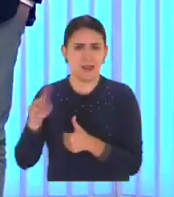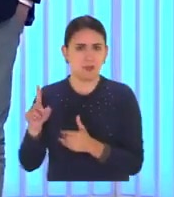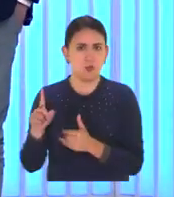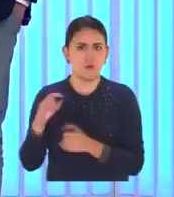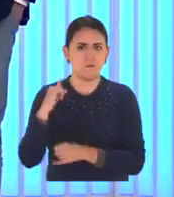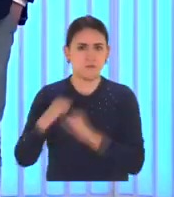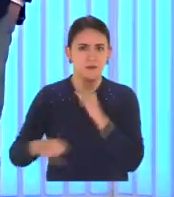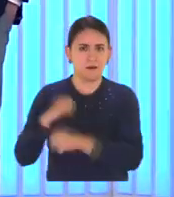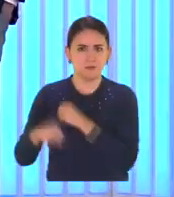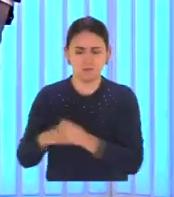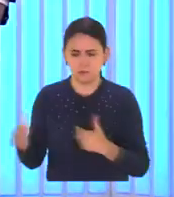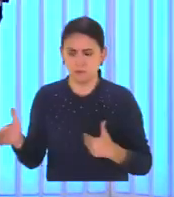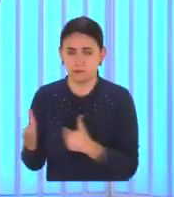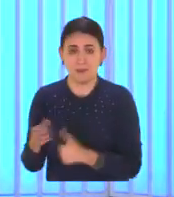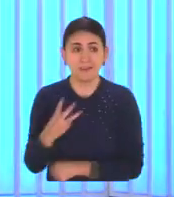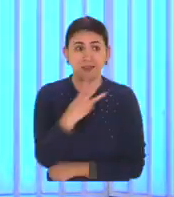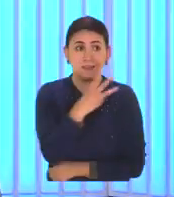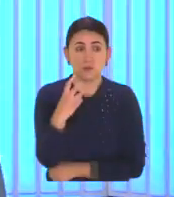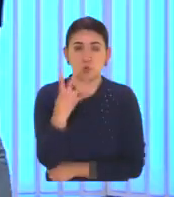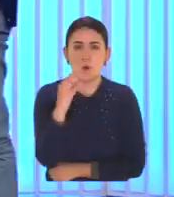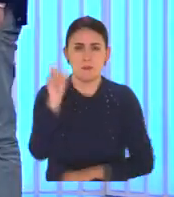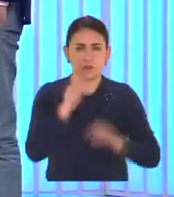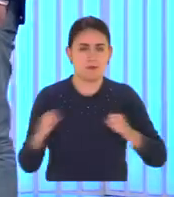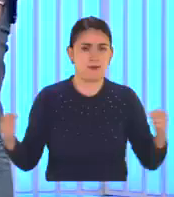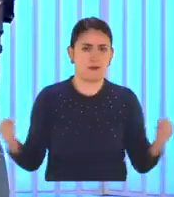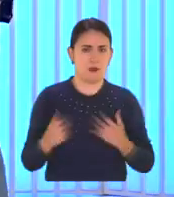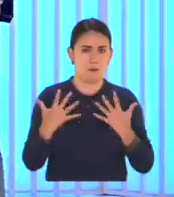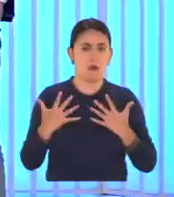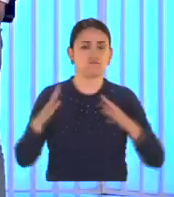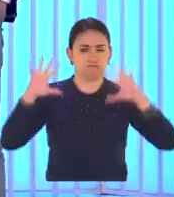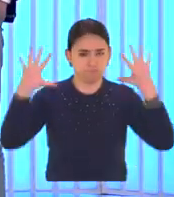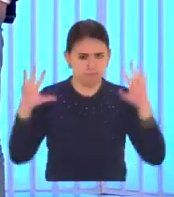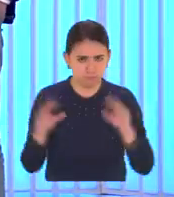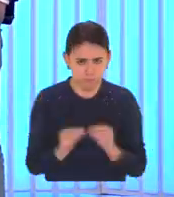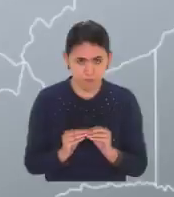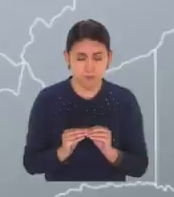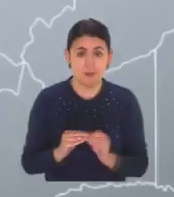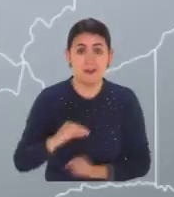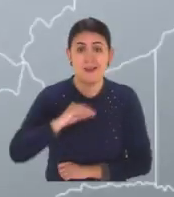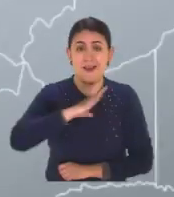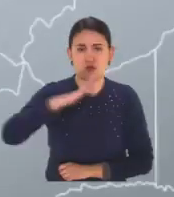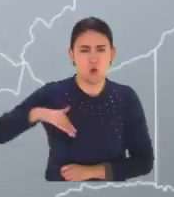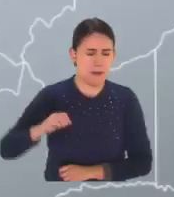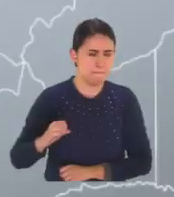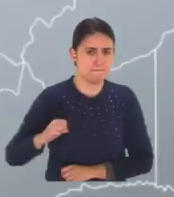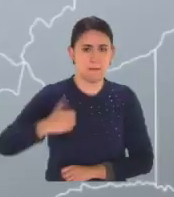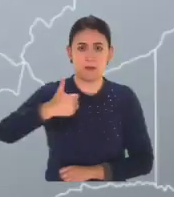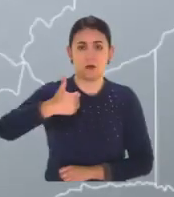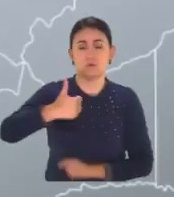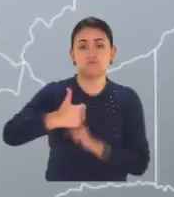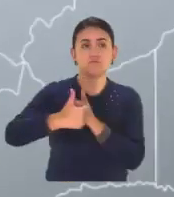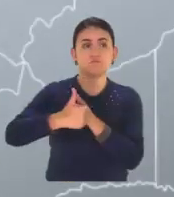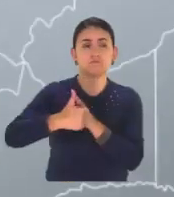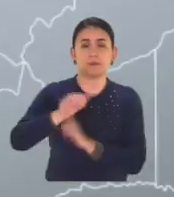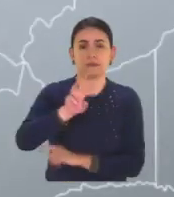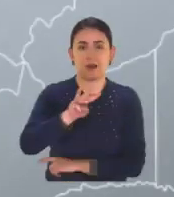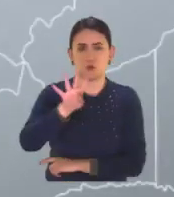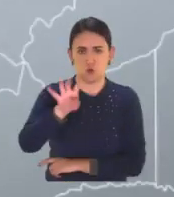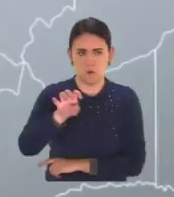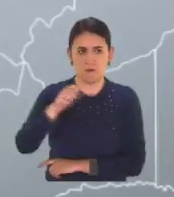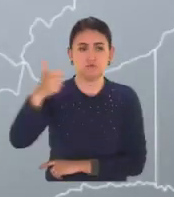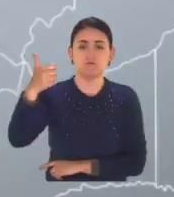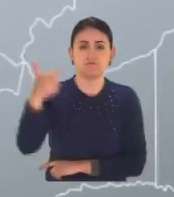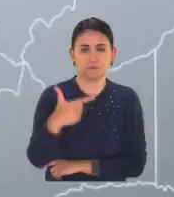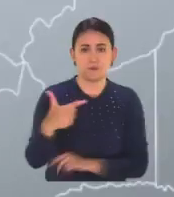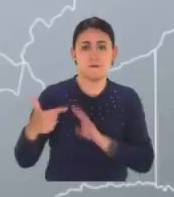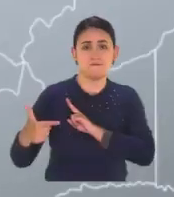son 340 las personas lesionadas con pólvora. Antioquia lidera esta lista con 39 casos, seguido